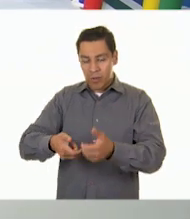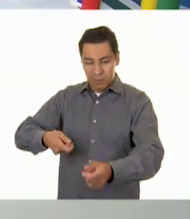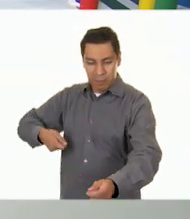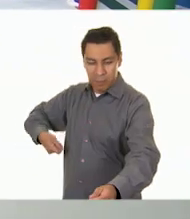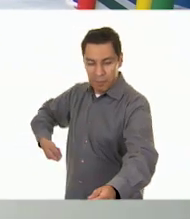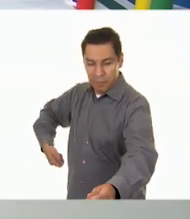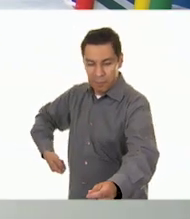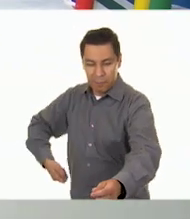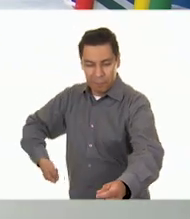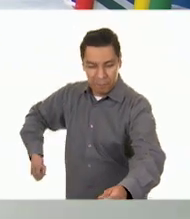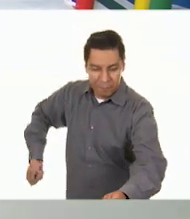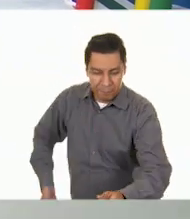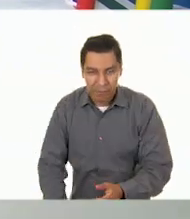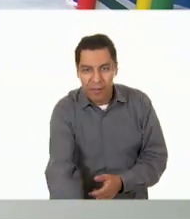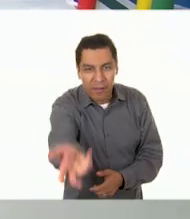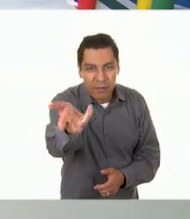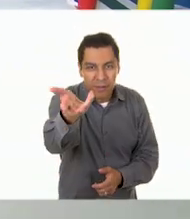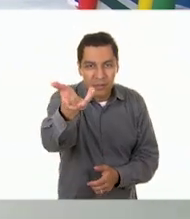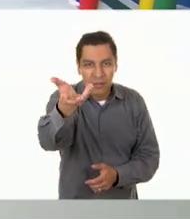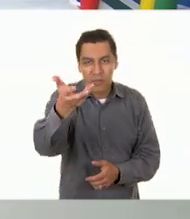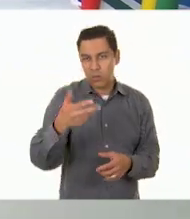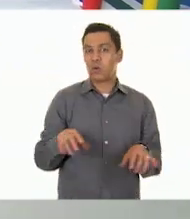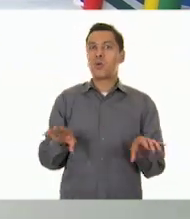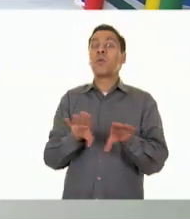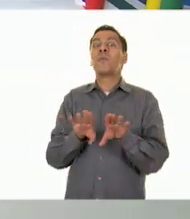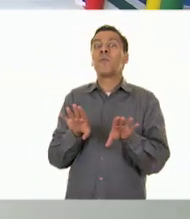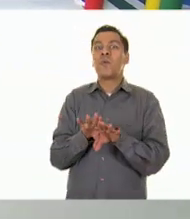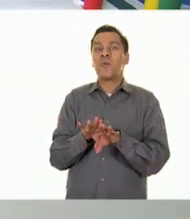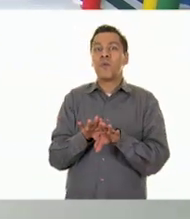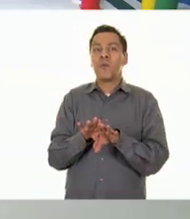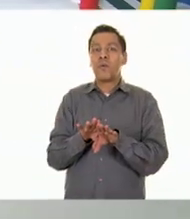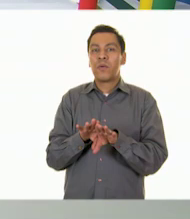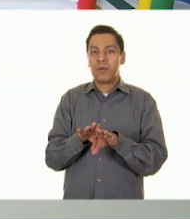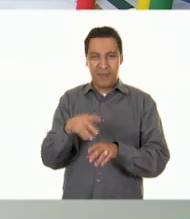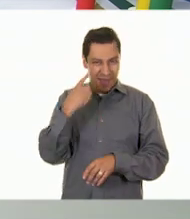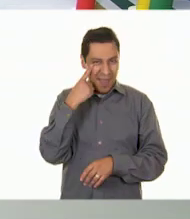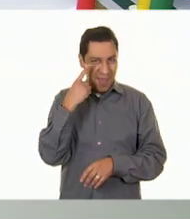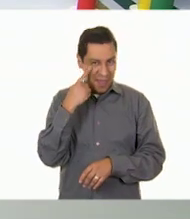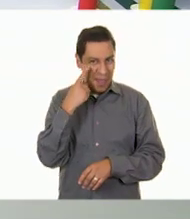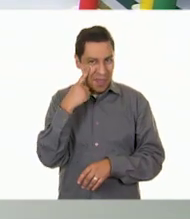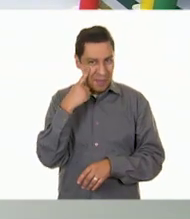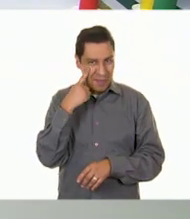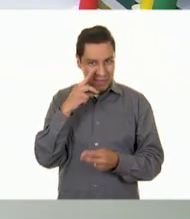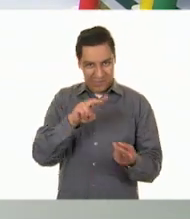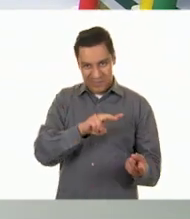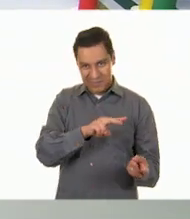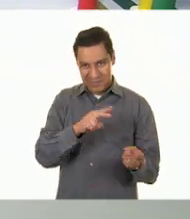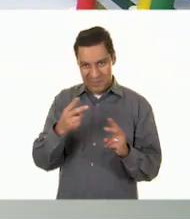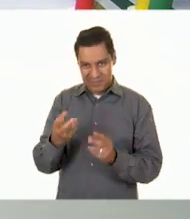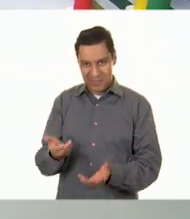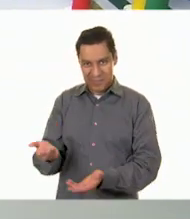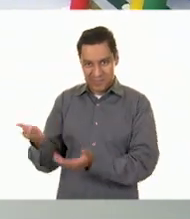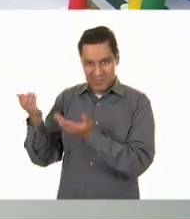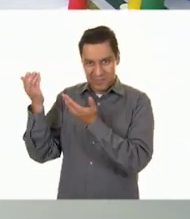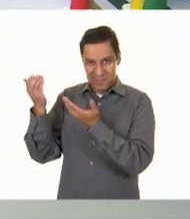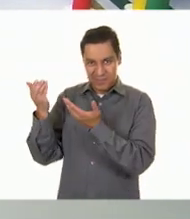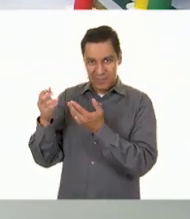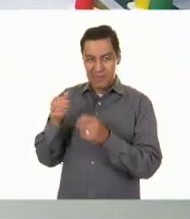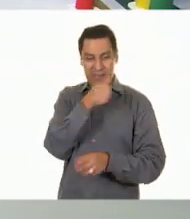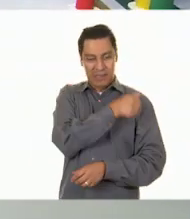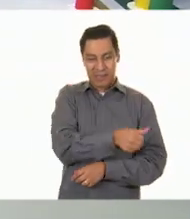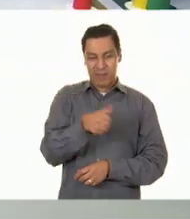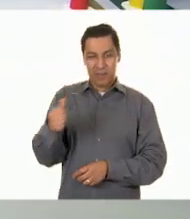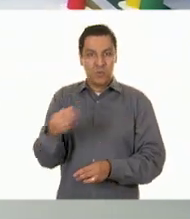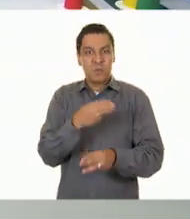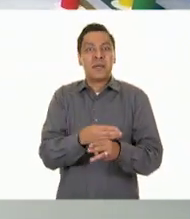tendrían que rodar una pelota o la gala o impulsarla si quieres colocarte de qué lado acomoda en sus